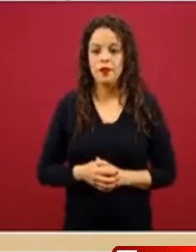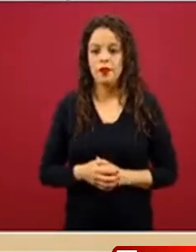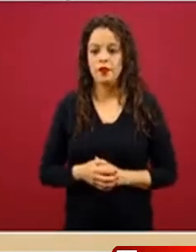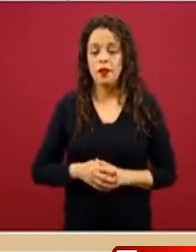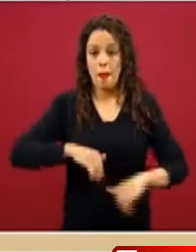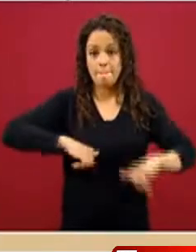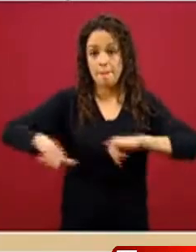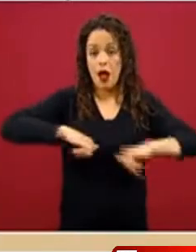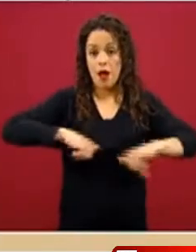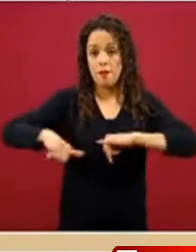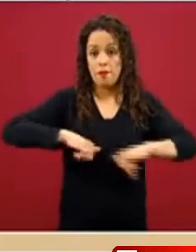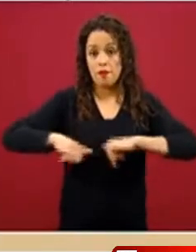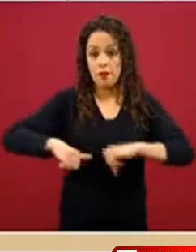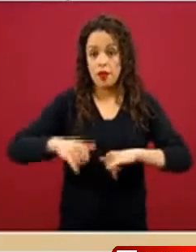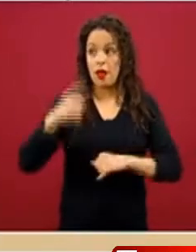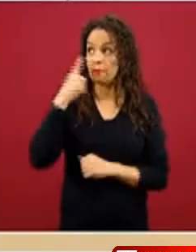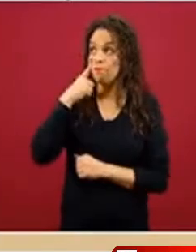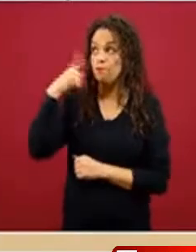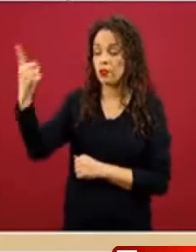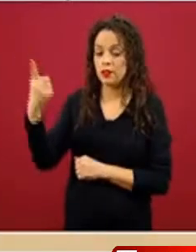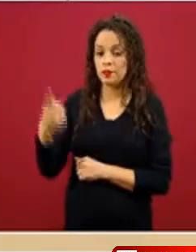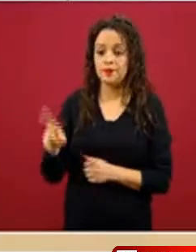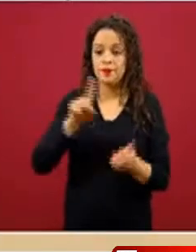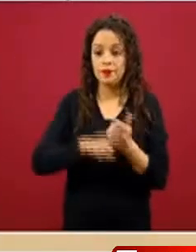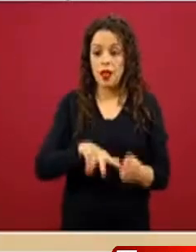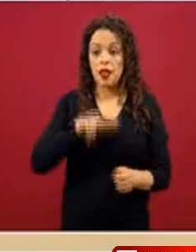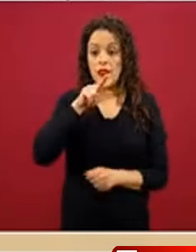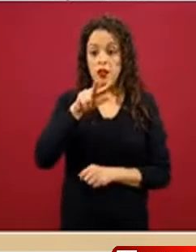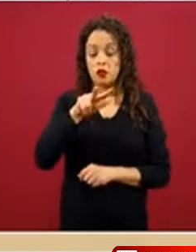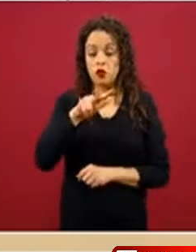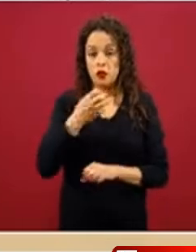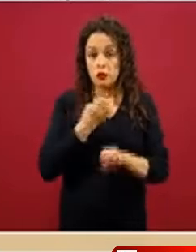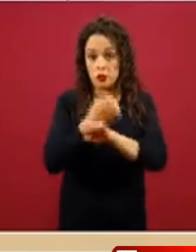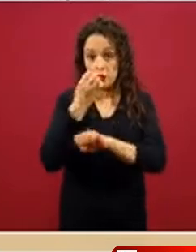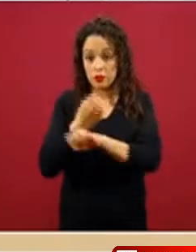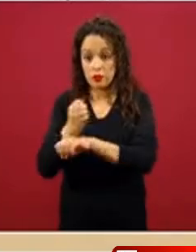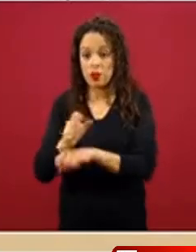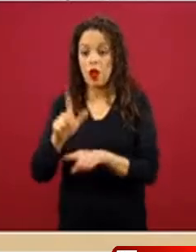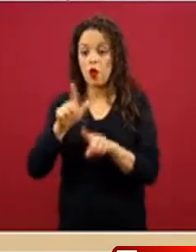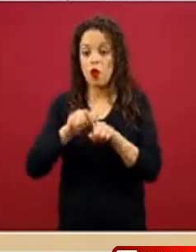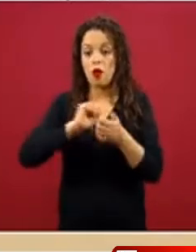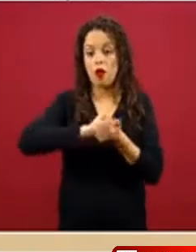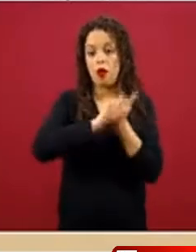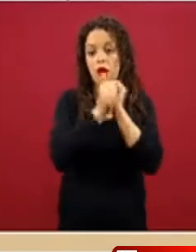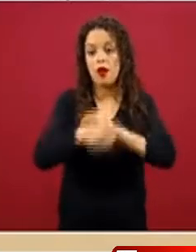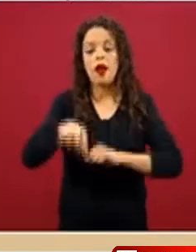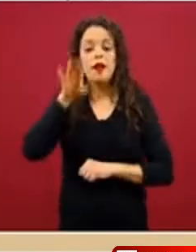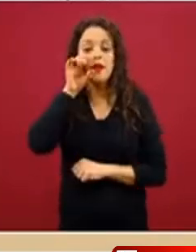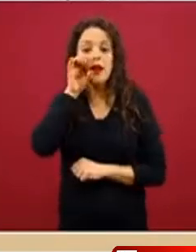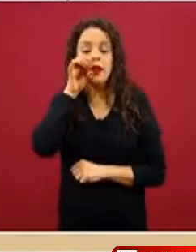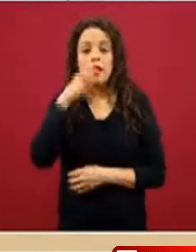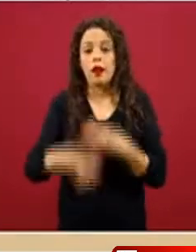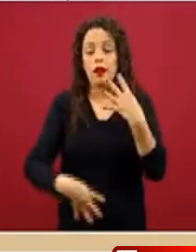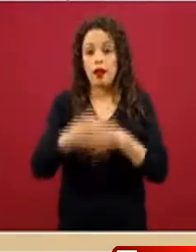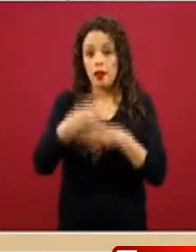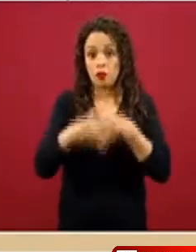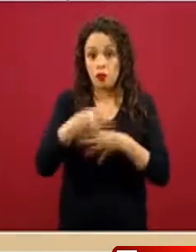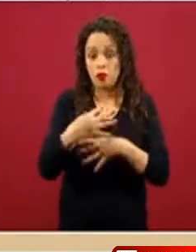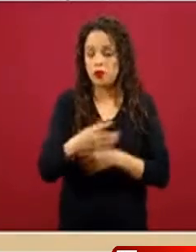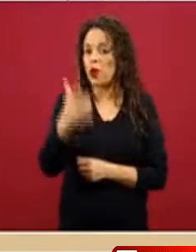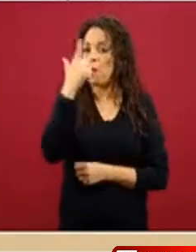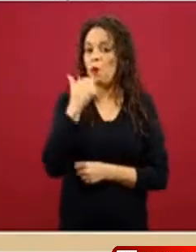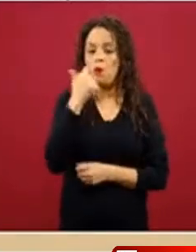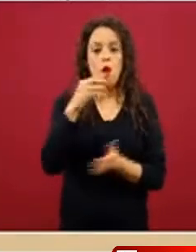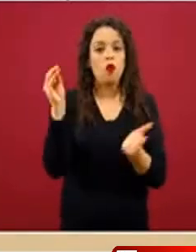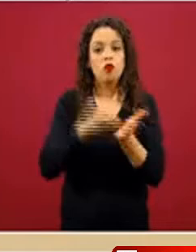el mapa queda así. Tenemos 18 estados en naranja, 14 estados aún en